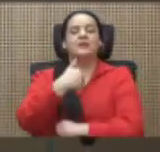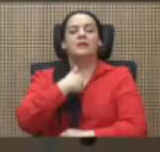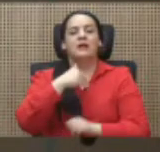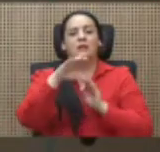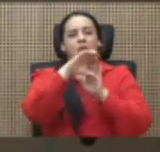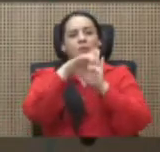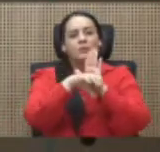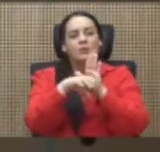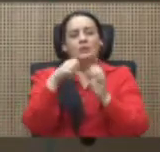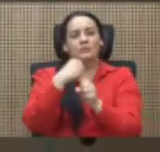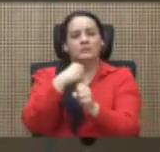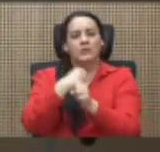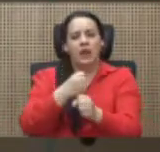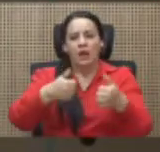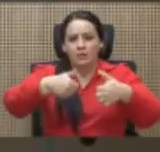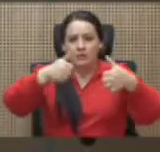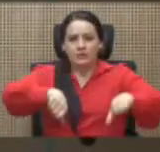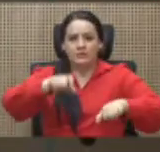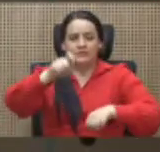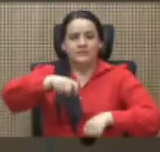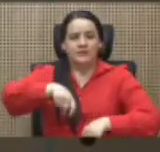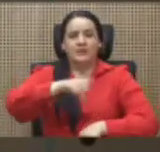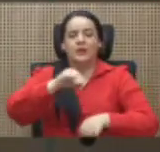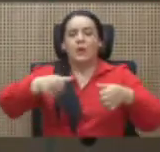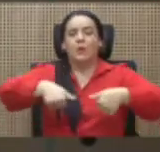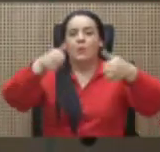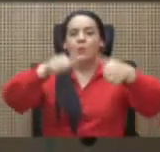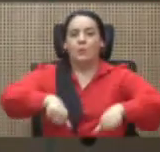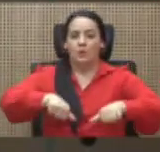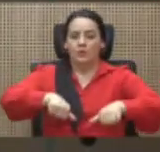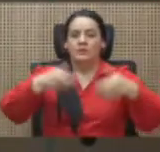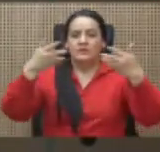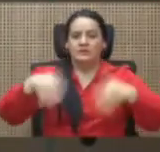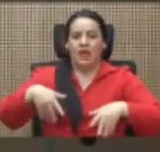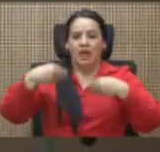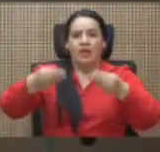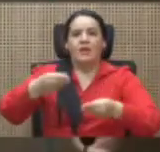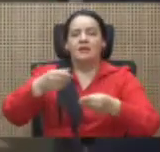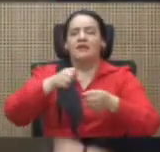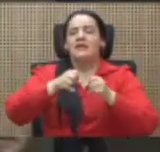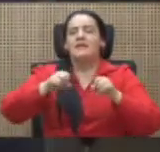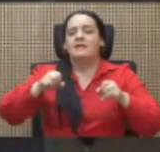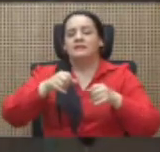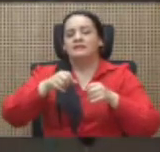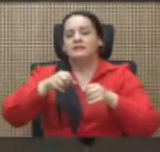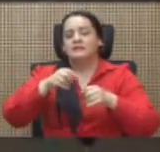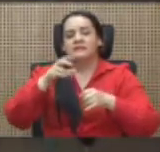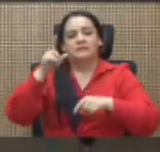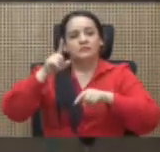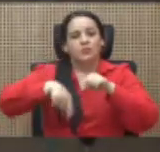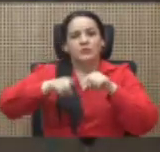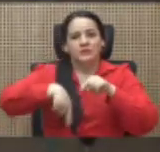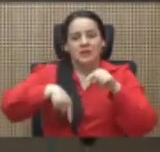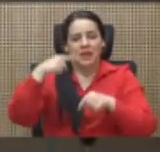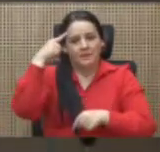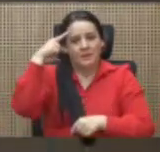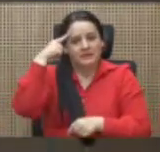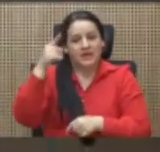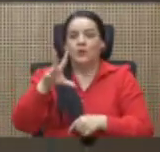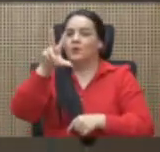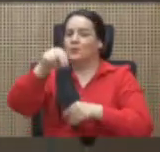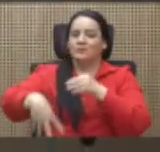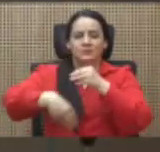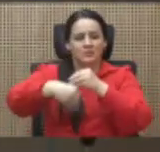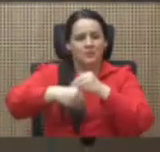Trabajo, los acuerdos que fueron necesarios y que son acuerdos inusitados, que parecían impensables. No se sumen, por favor,